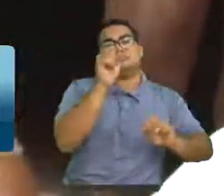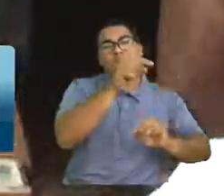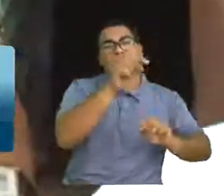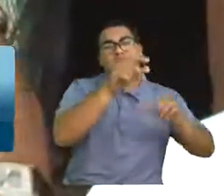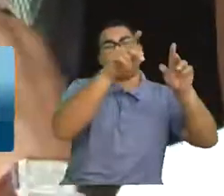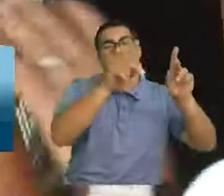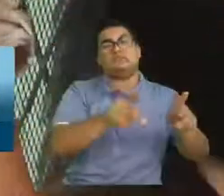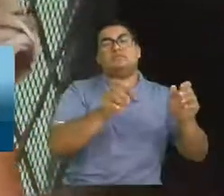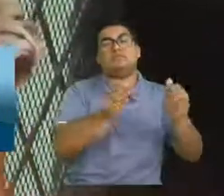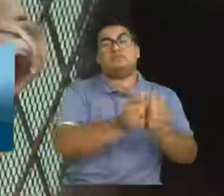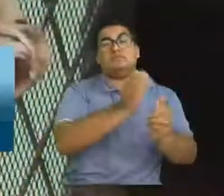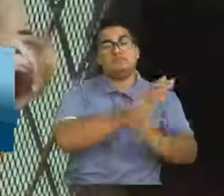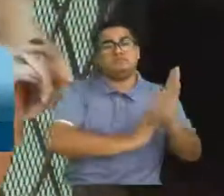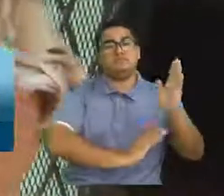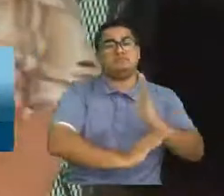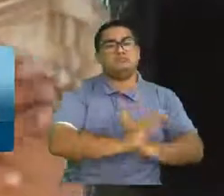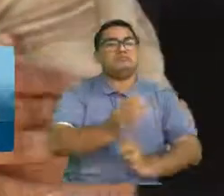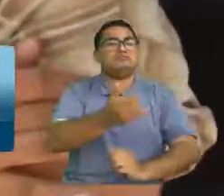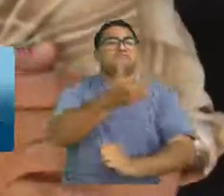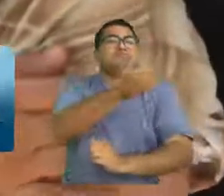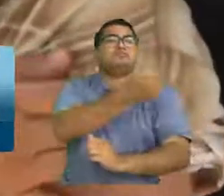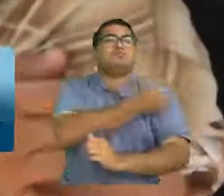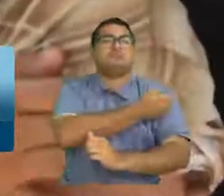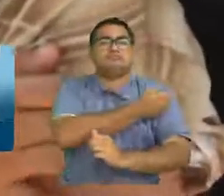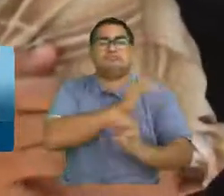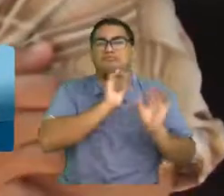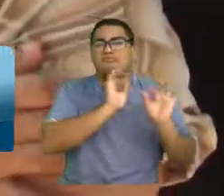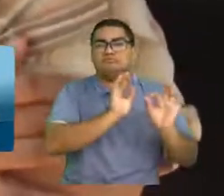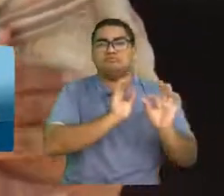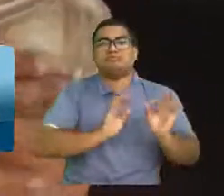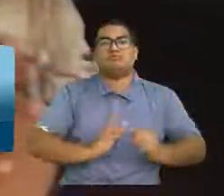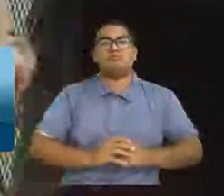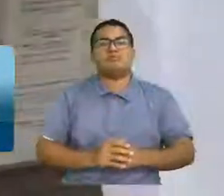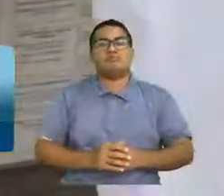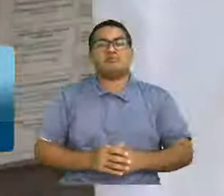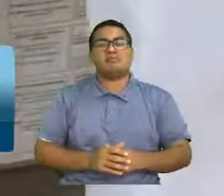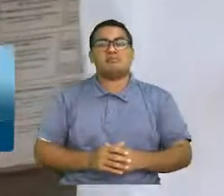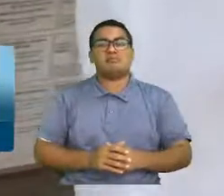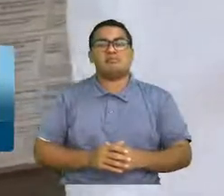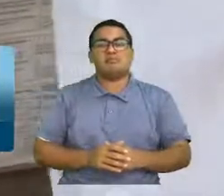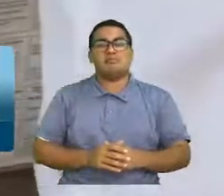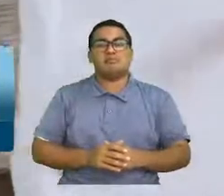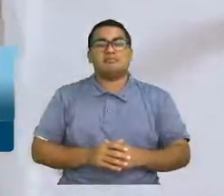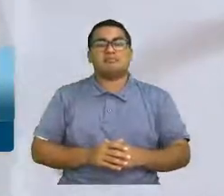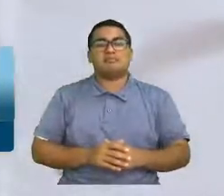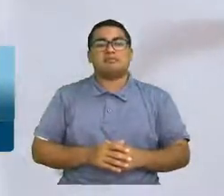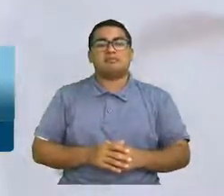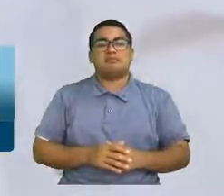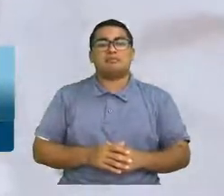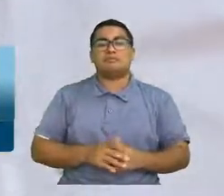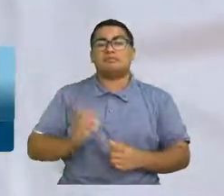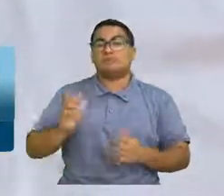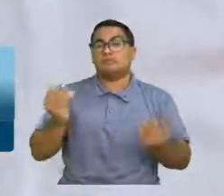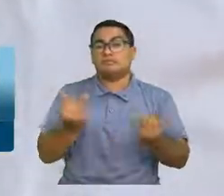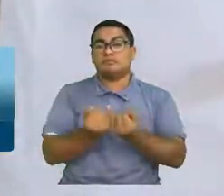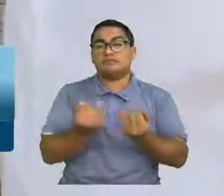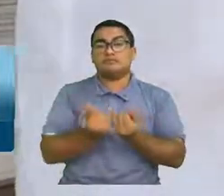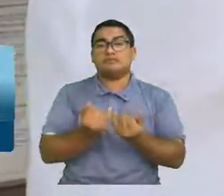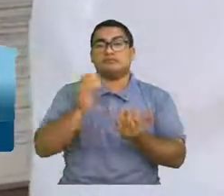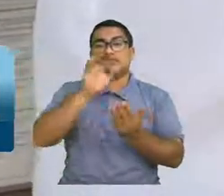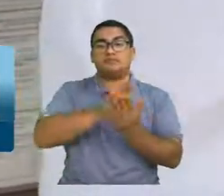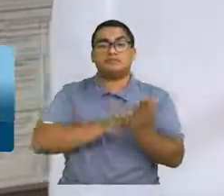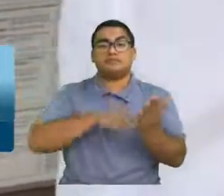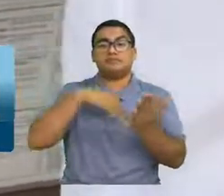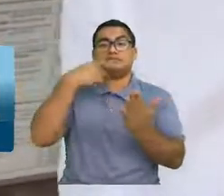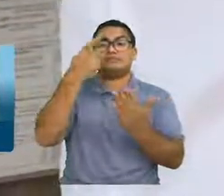persona que no se puede mover al centro de salud porque tiene tal condición. Así es, de hecho nosotros también contamos con el programa Todos con Vos,